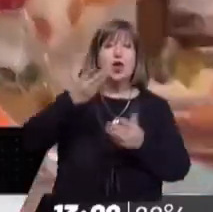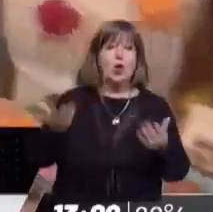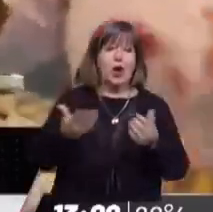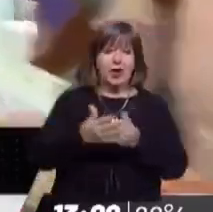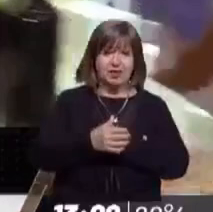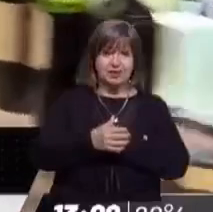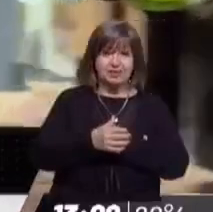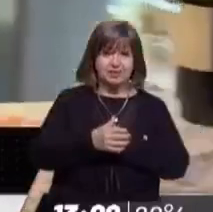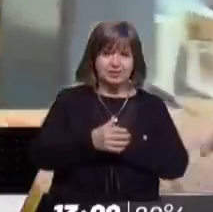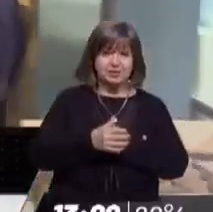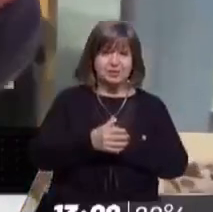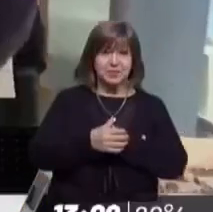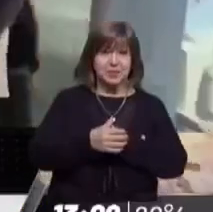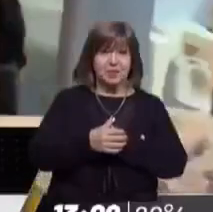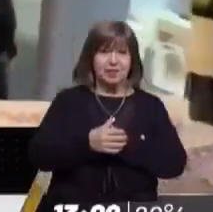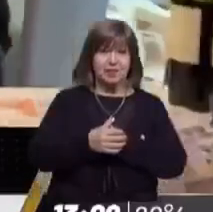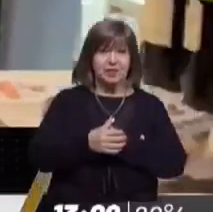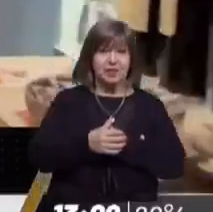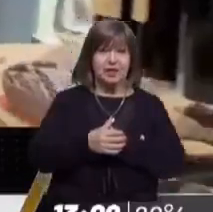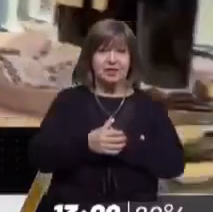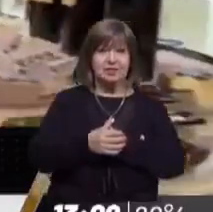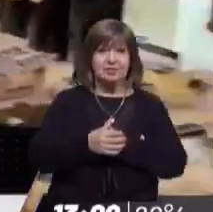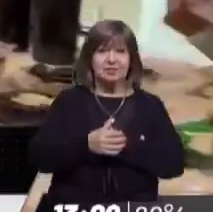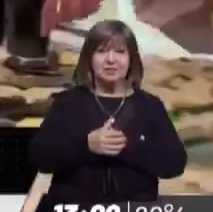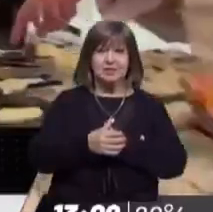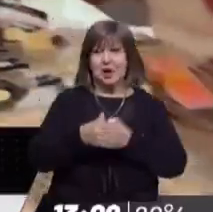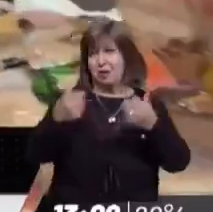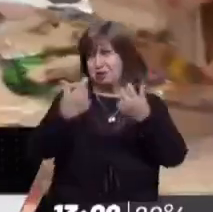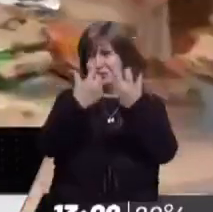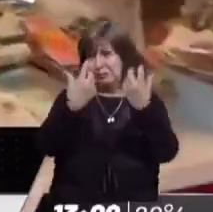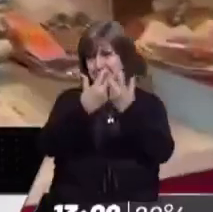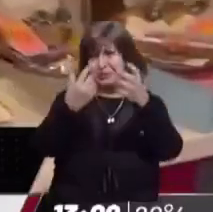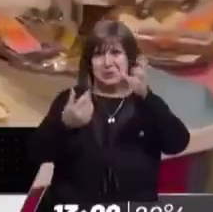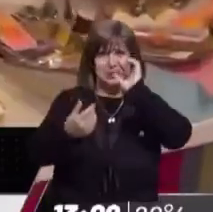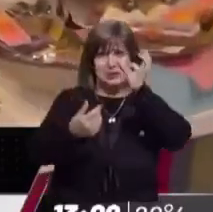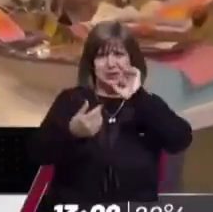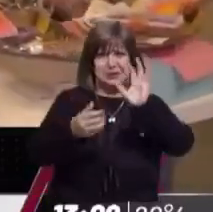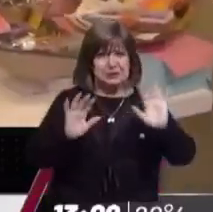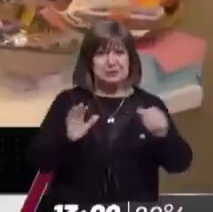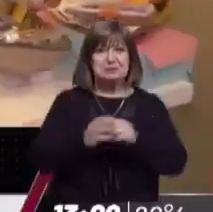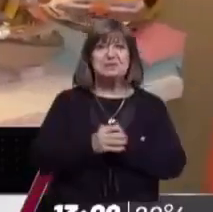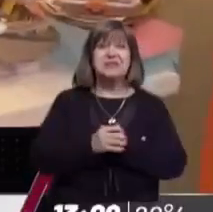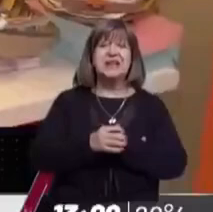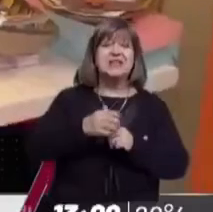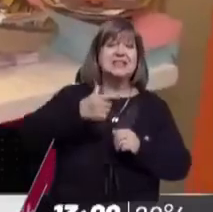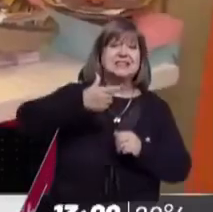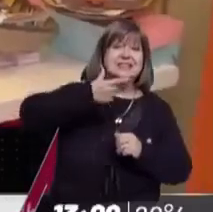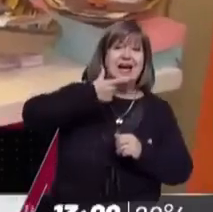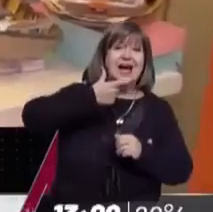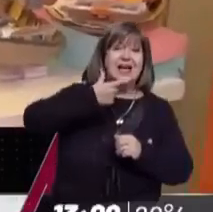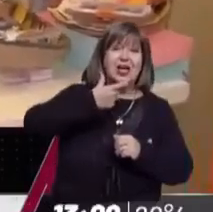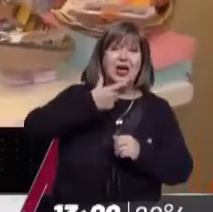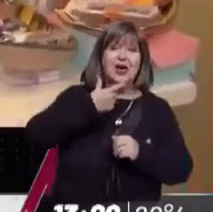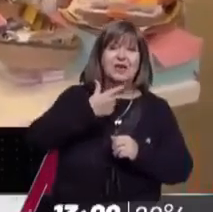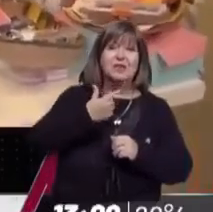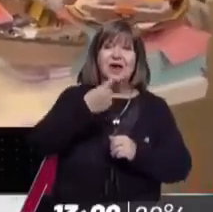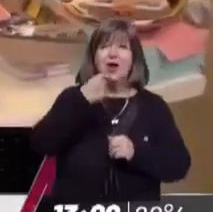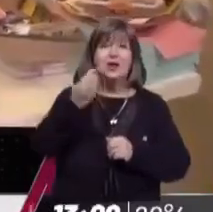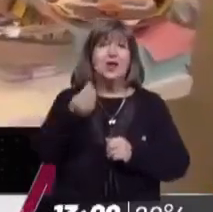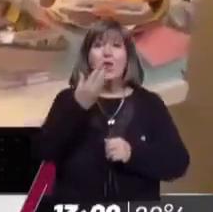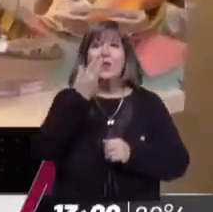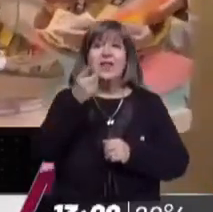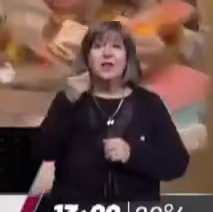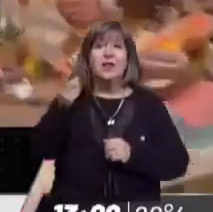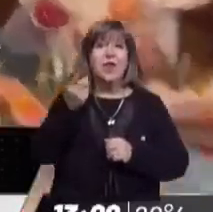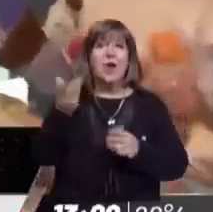rico, ¿eh? Salud. El dominó va muy listo, bien también va, con el vino. Y seguís brindando, Julián. Sí, sí, que sí. Te vaya estamos en hermoso vivo. En esta jornada. Estamos